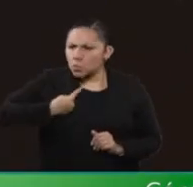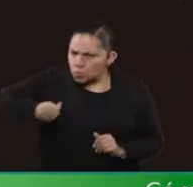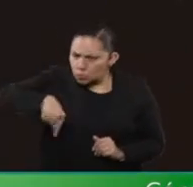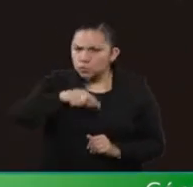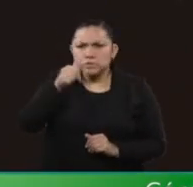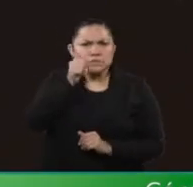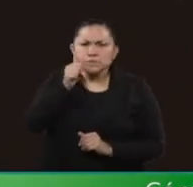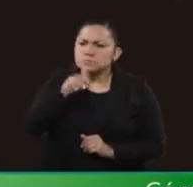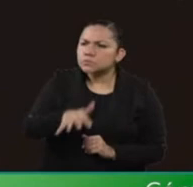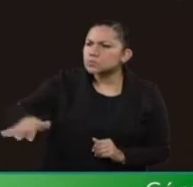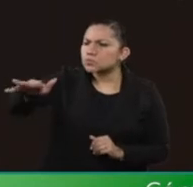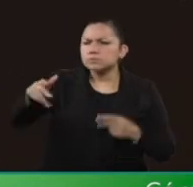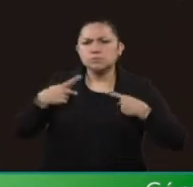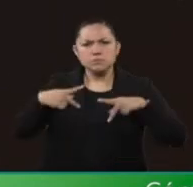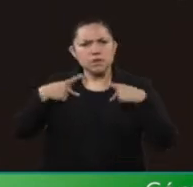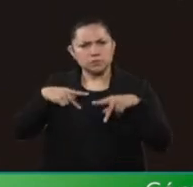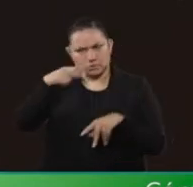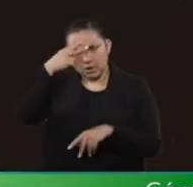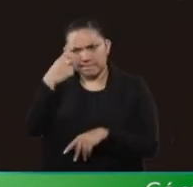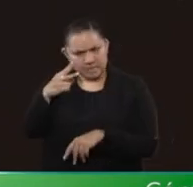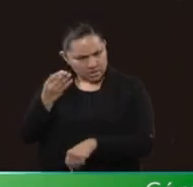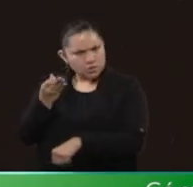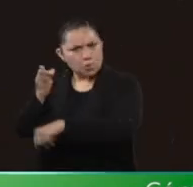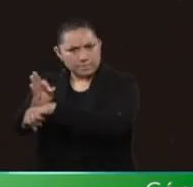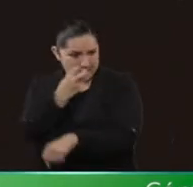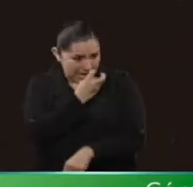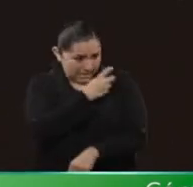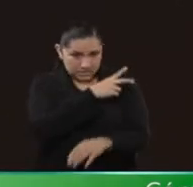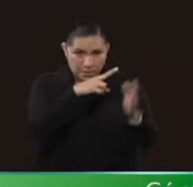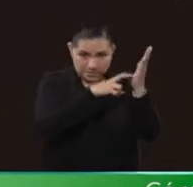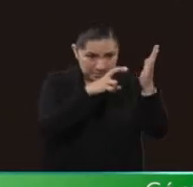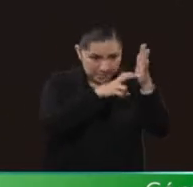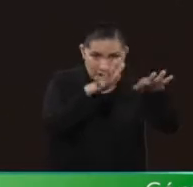como un enorme retroceso. México está de